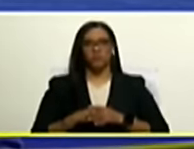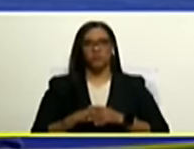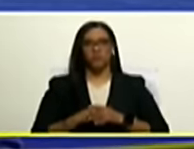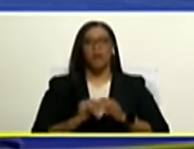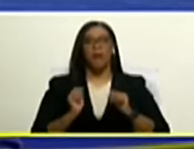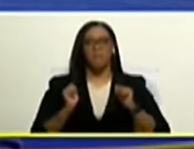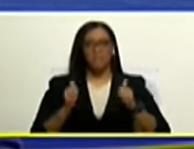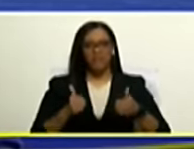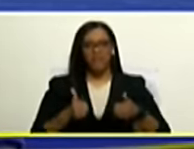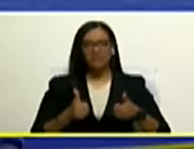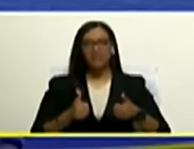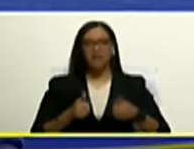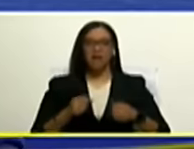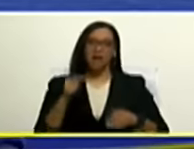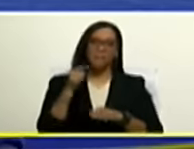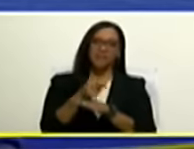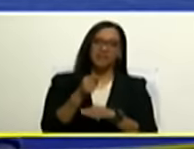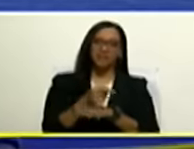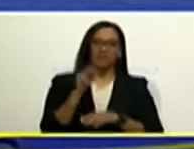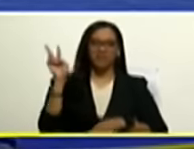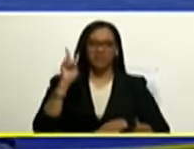empieza a amenazar a Venezuela,